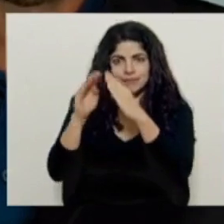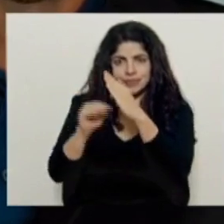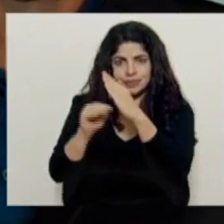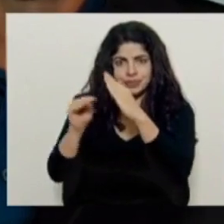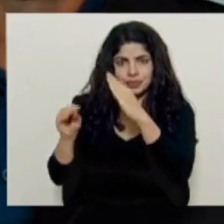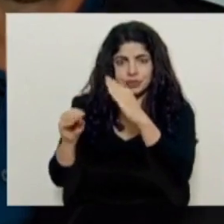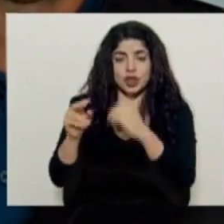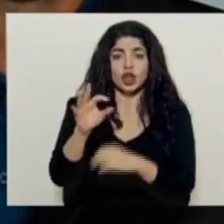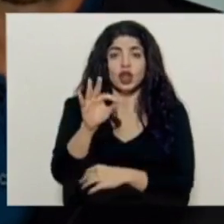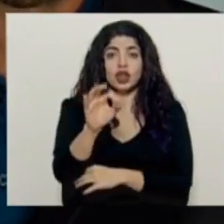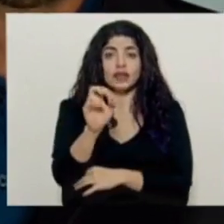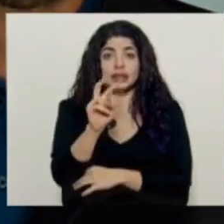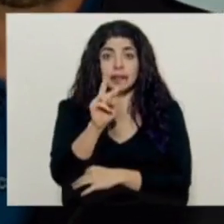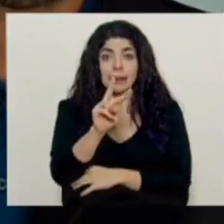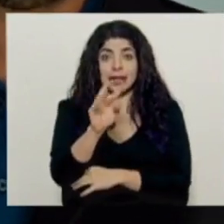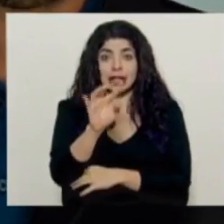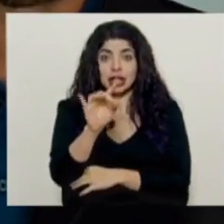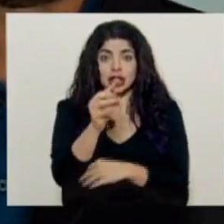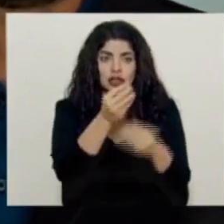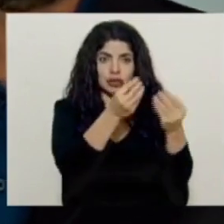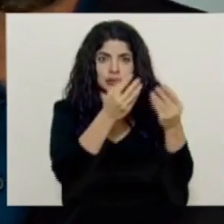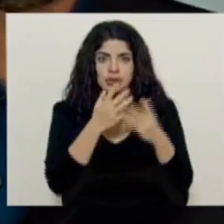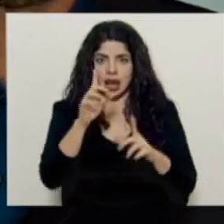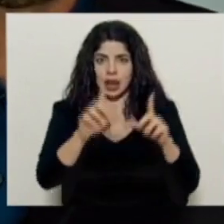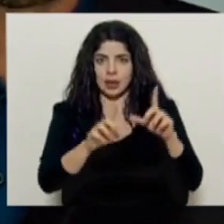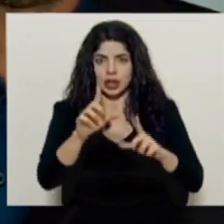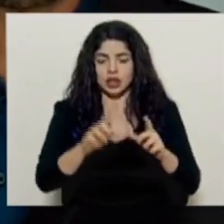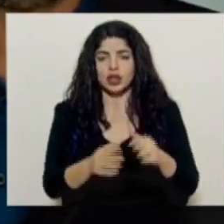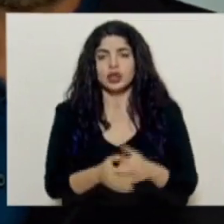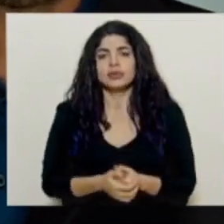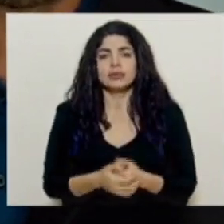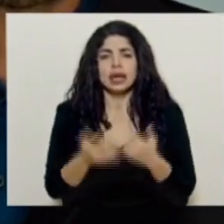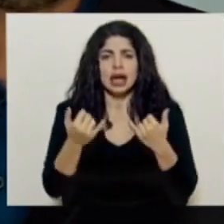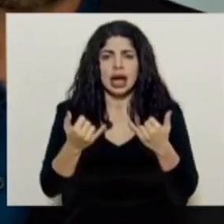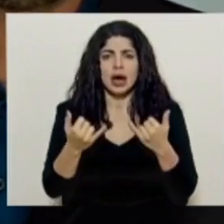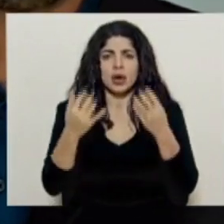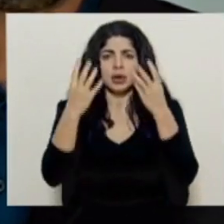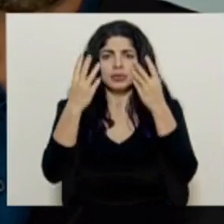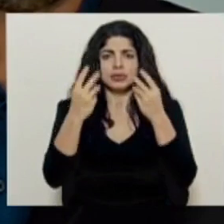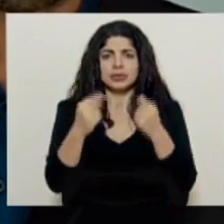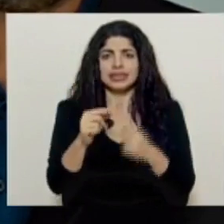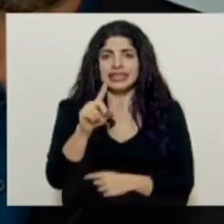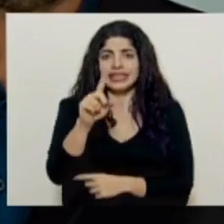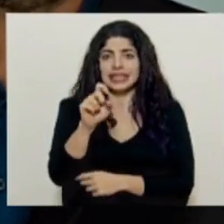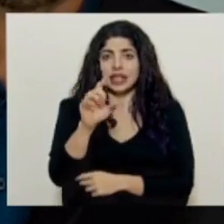epidemiológico y 928 por laboratorio. Se contabilizan